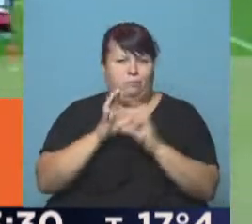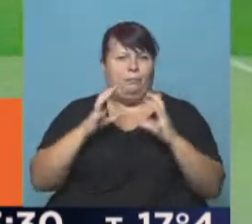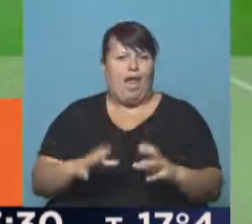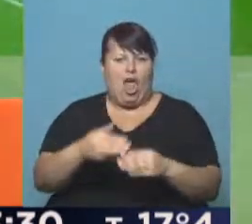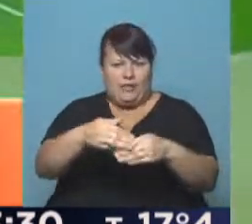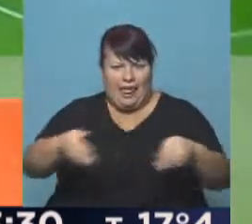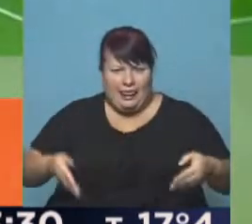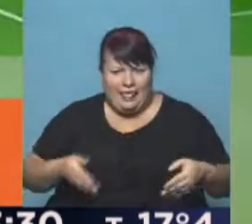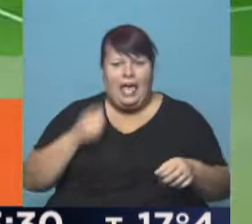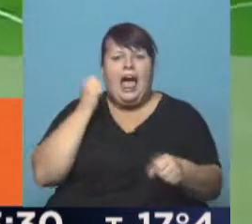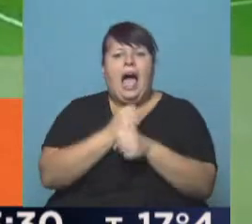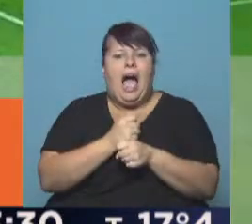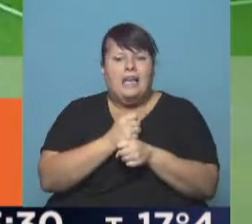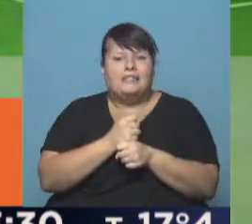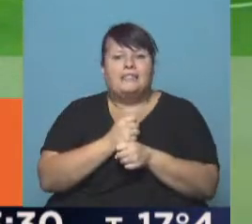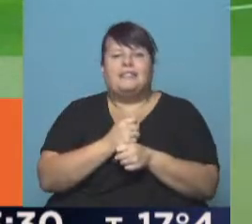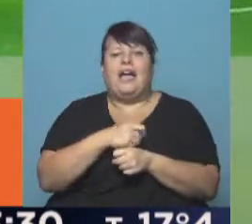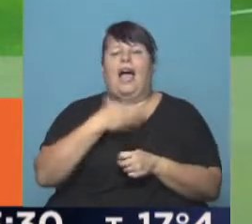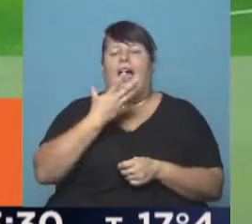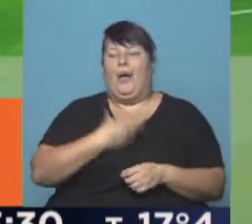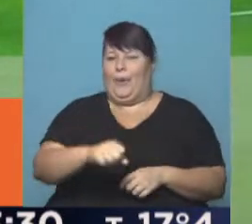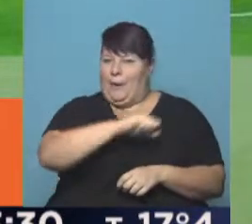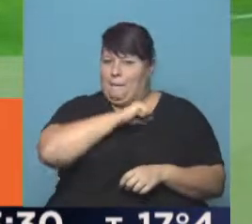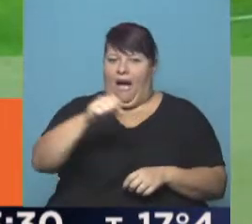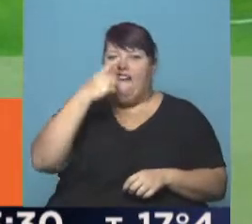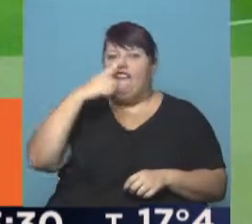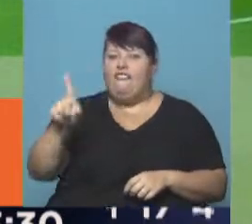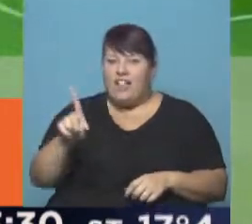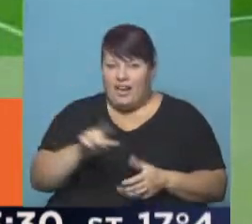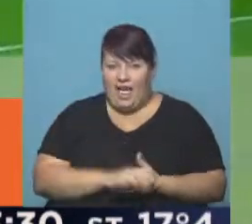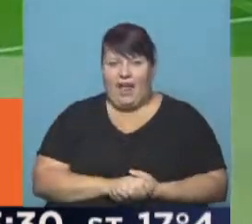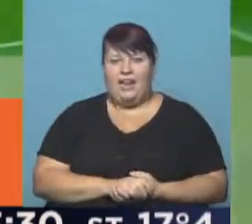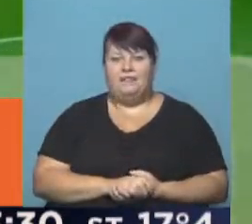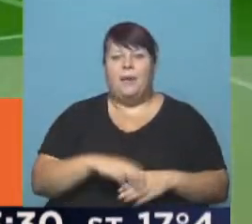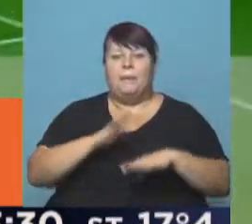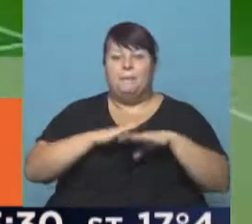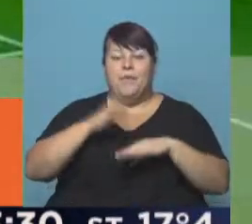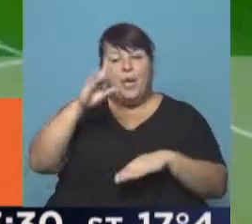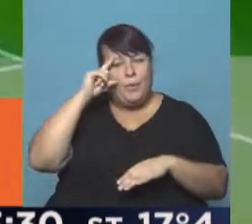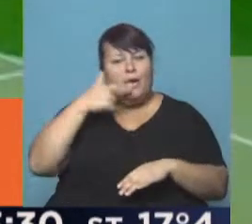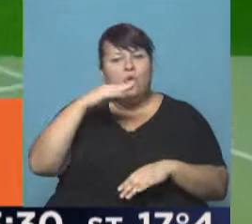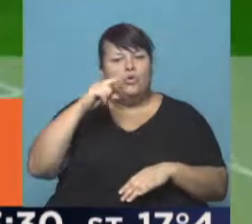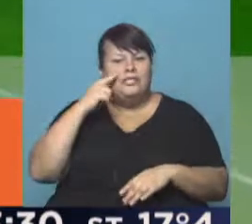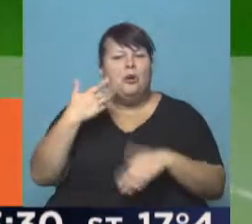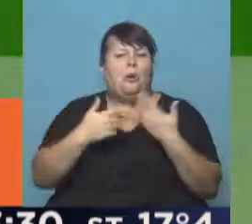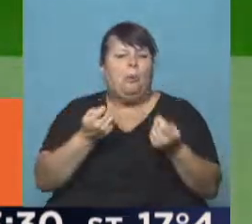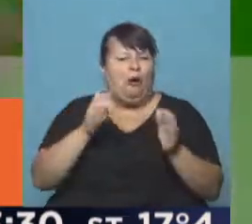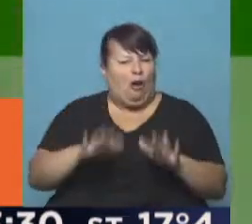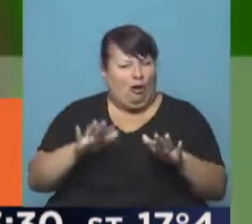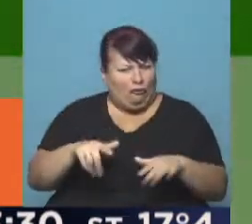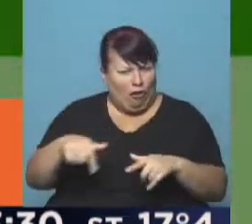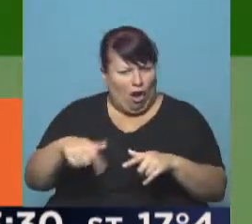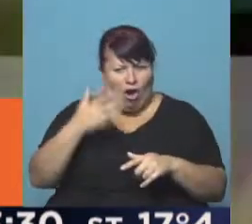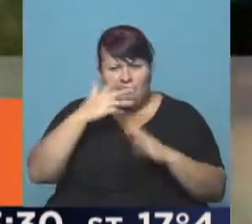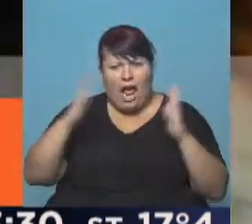sobre la línea hasta que llegaría el desahogo final del pie de bellucci que había hecho poco y nada en